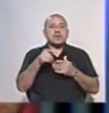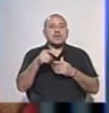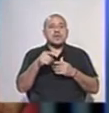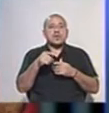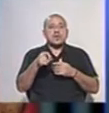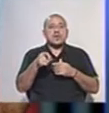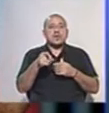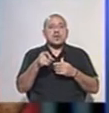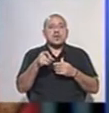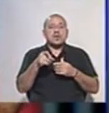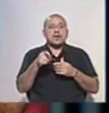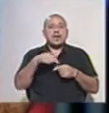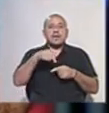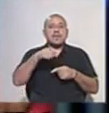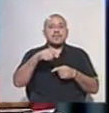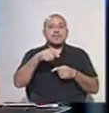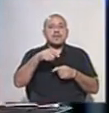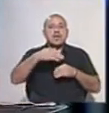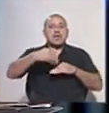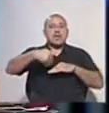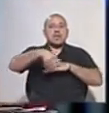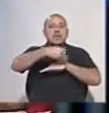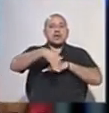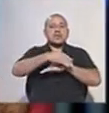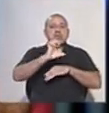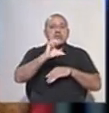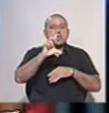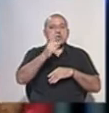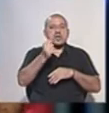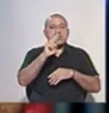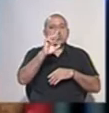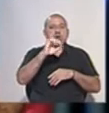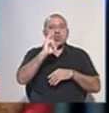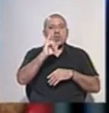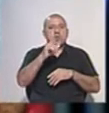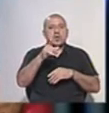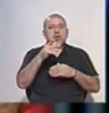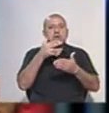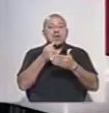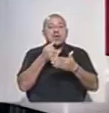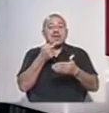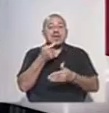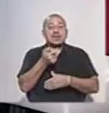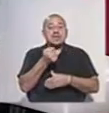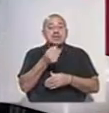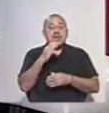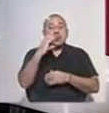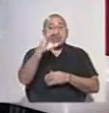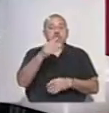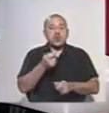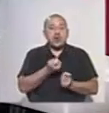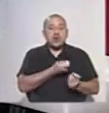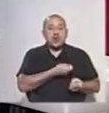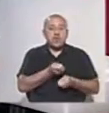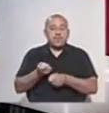o el final de la calle Yauri, ahí en Punta de Carretas, casi llegando al club de golf. Exacto, Fernández, el lugar de